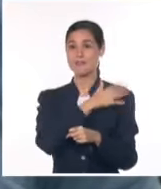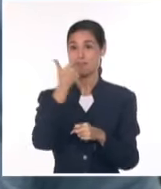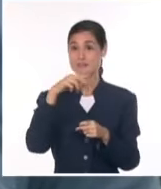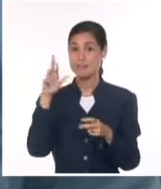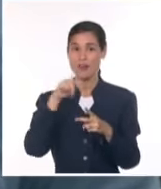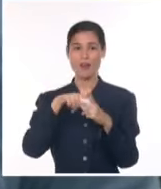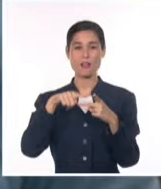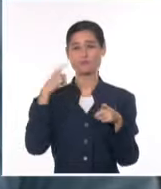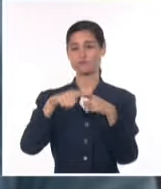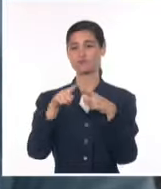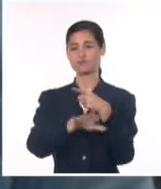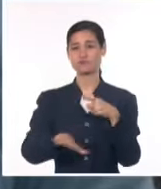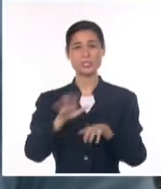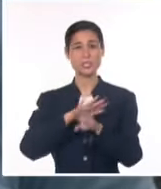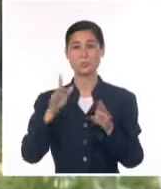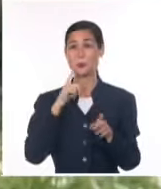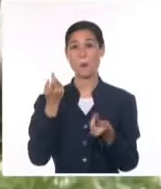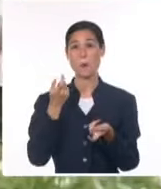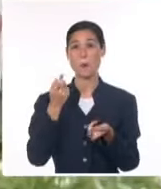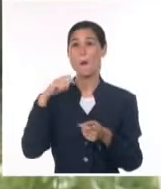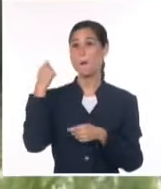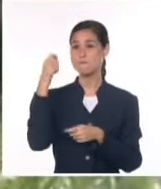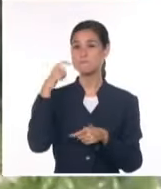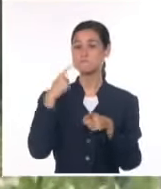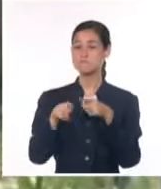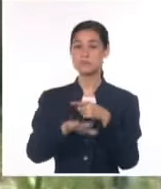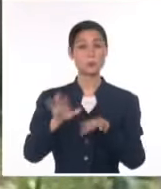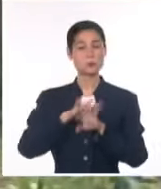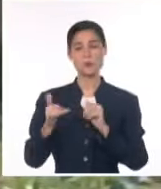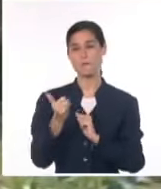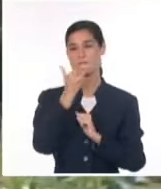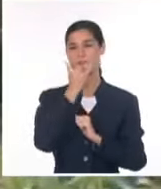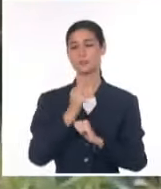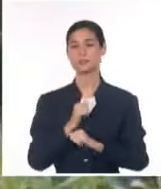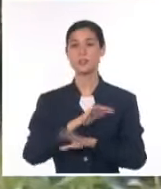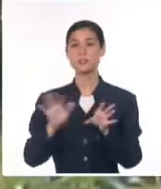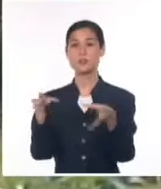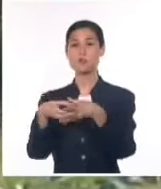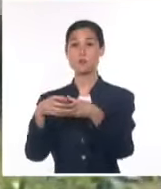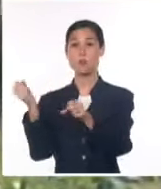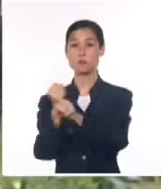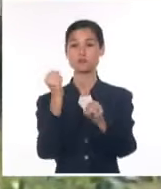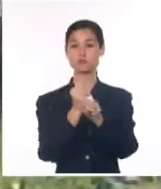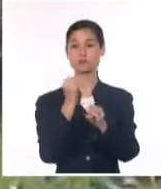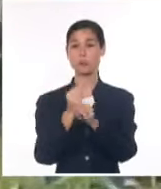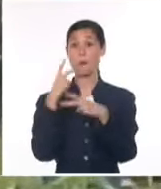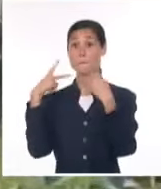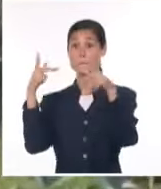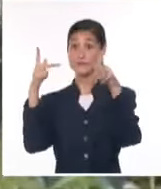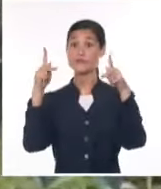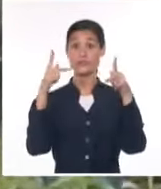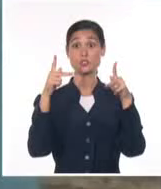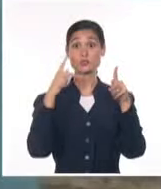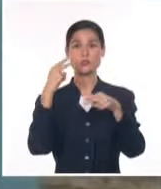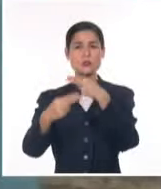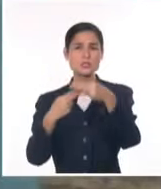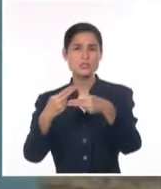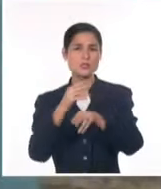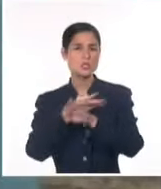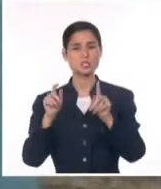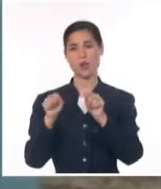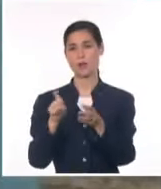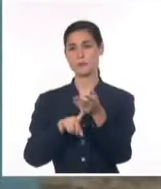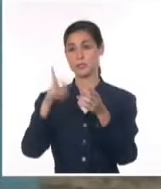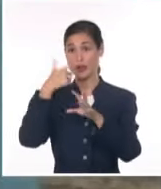por árboles que tenían gran envergadura. Brigadas especializadas en telecomunicaciones han sido desplegadas en la provincia. Actividades